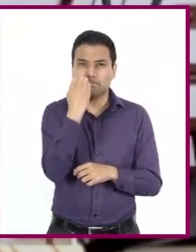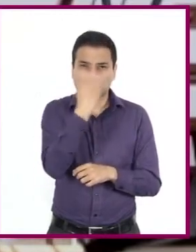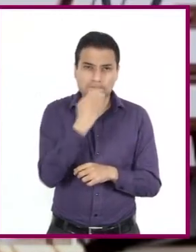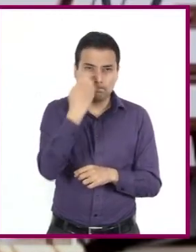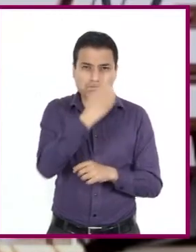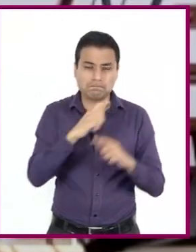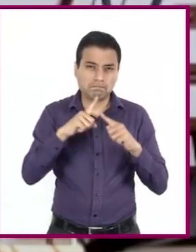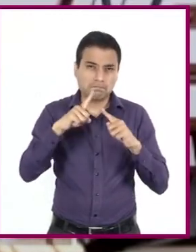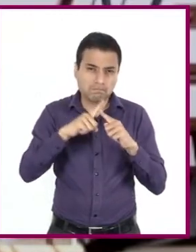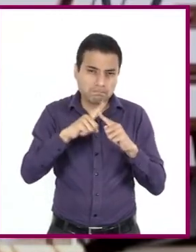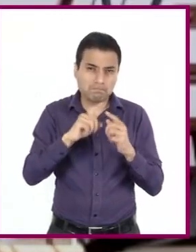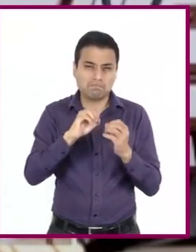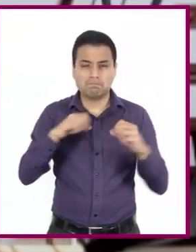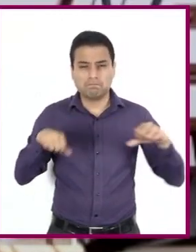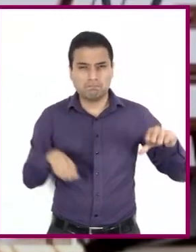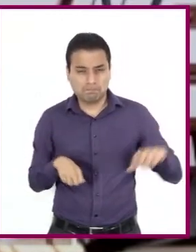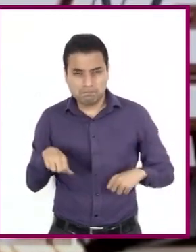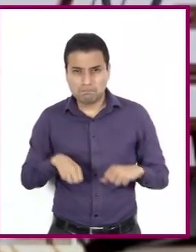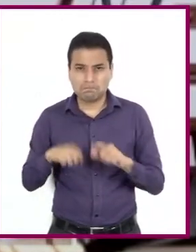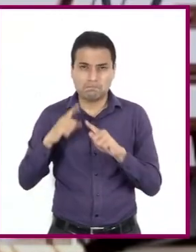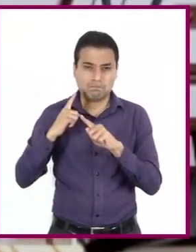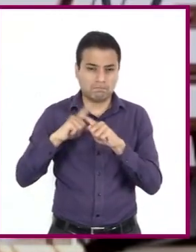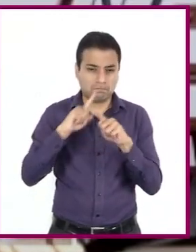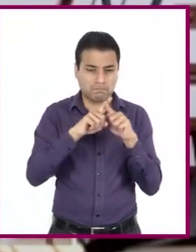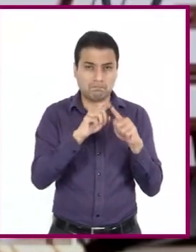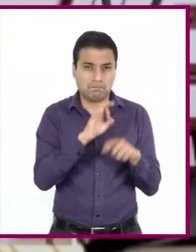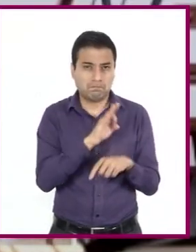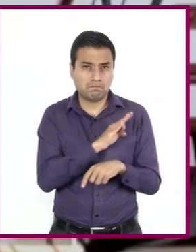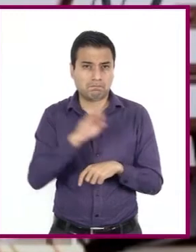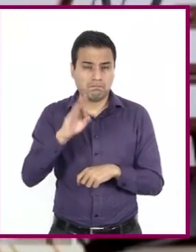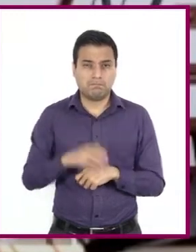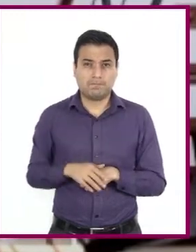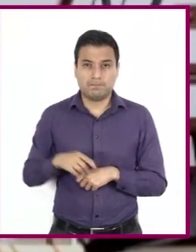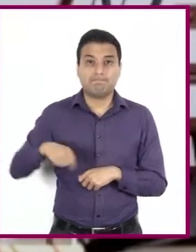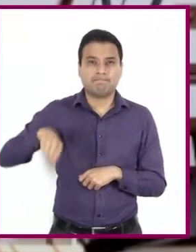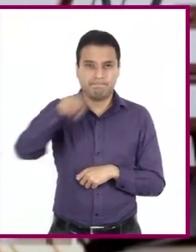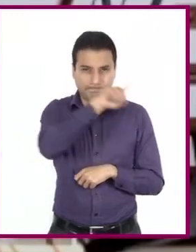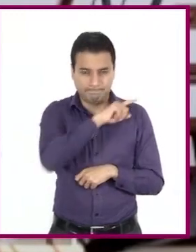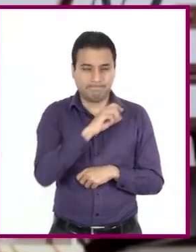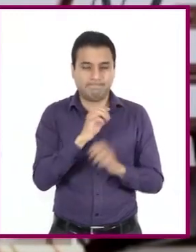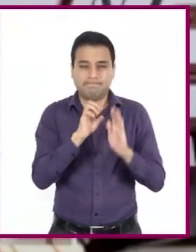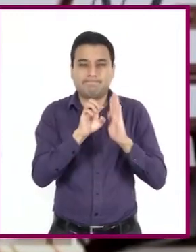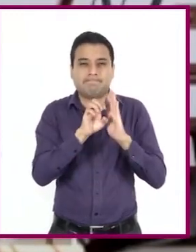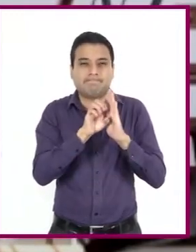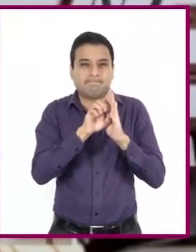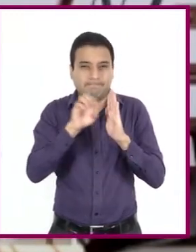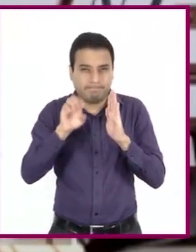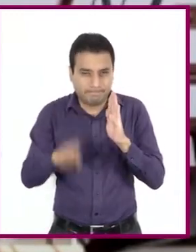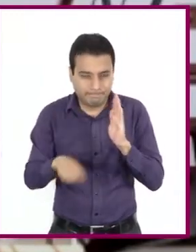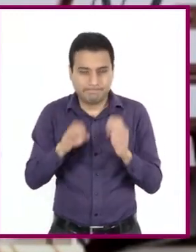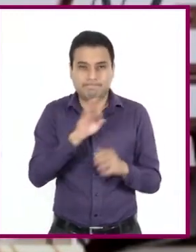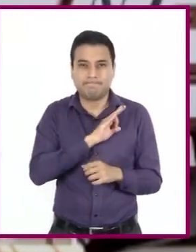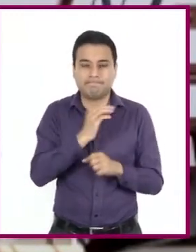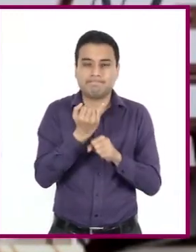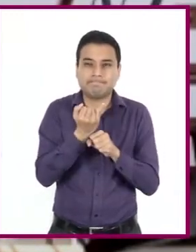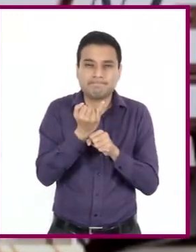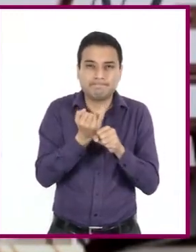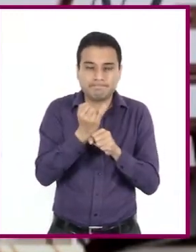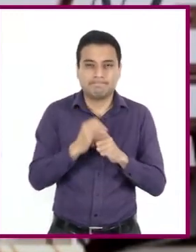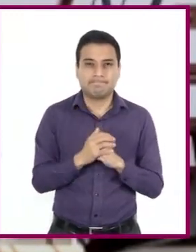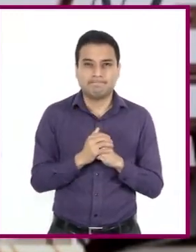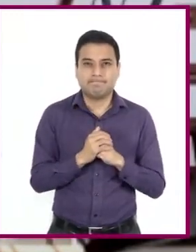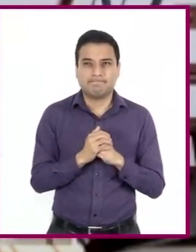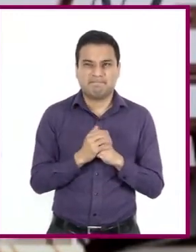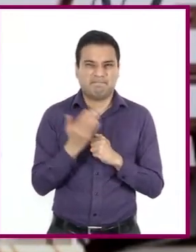otro tipo de actividad. Entonces yo los invito a que ustedes, por ejemplo, revisen una reciente,